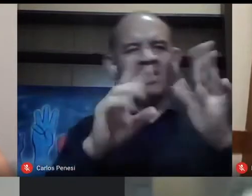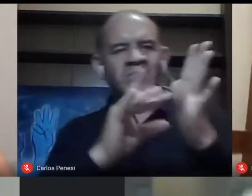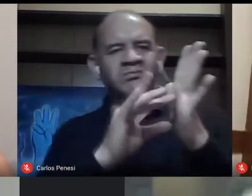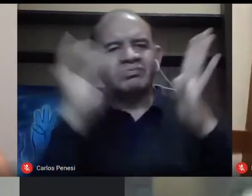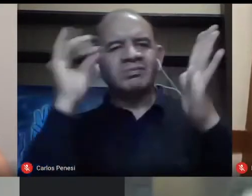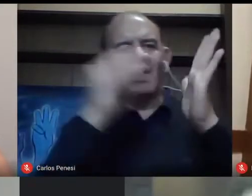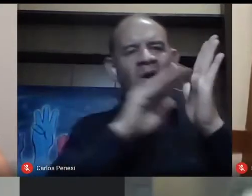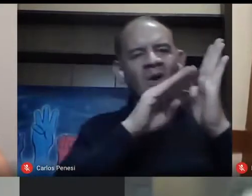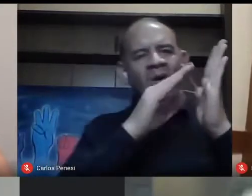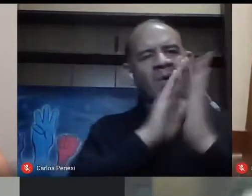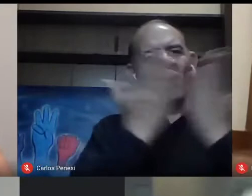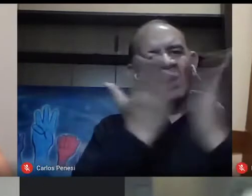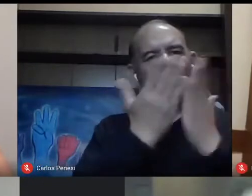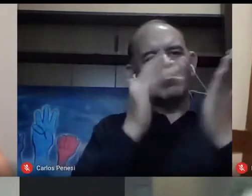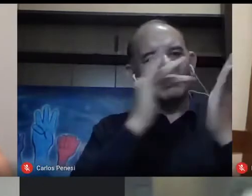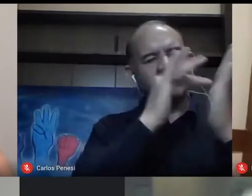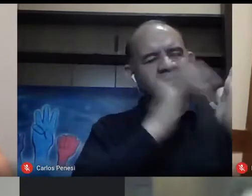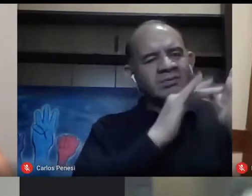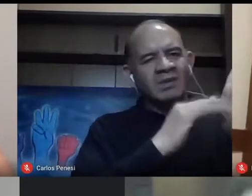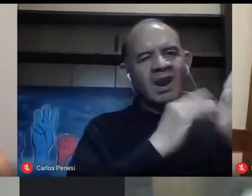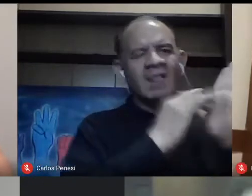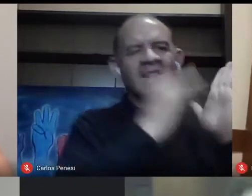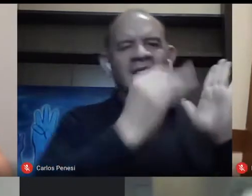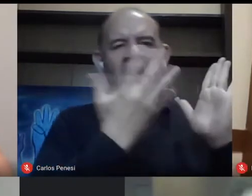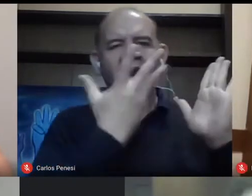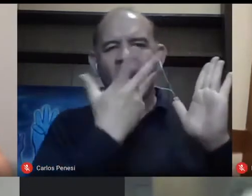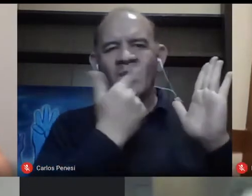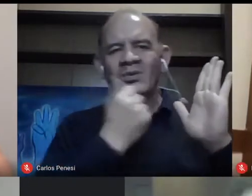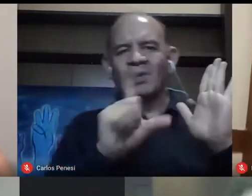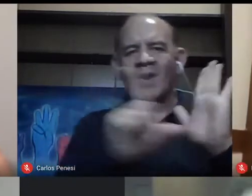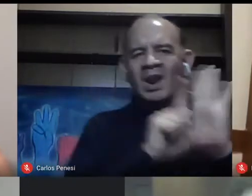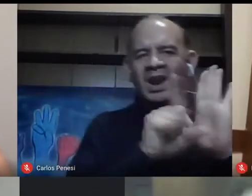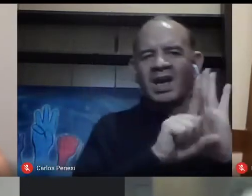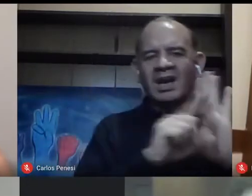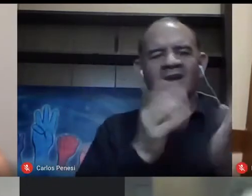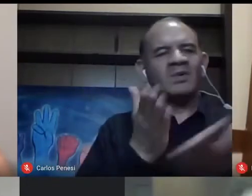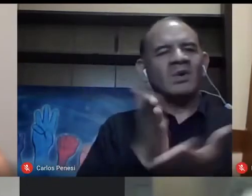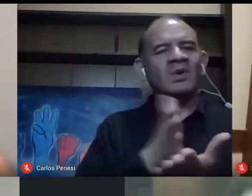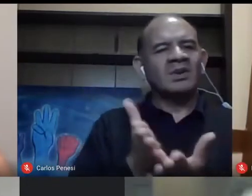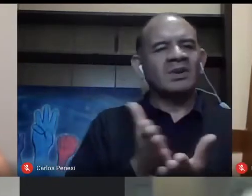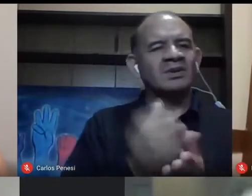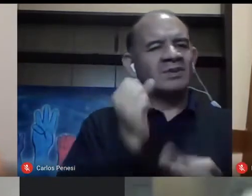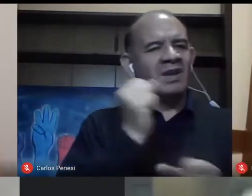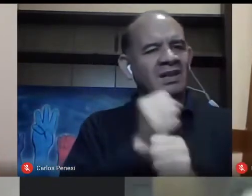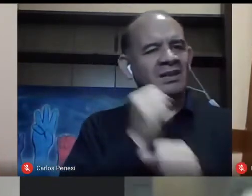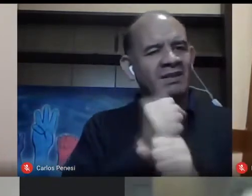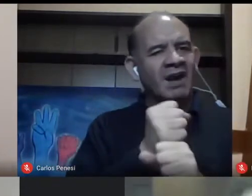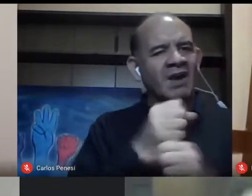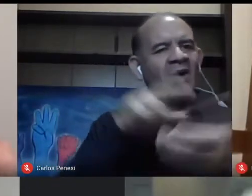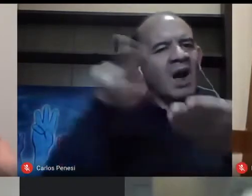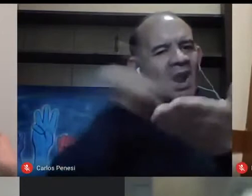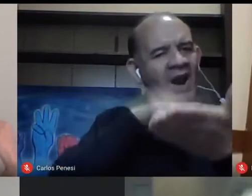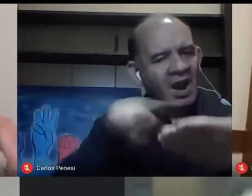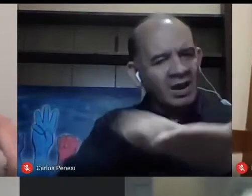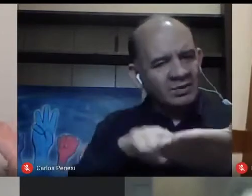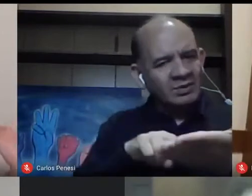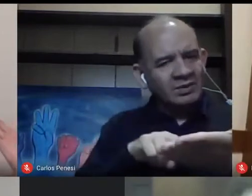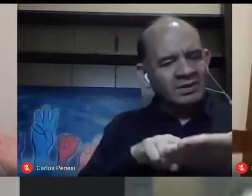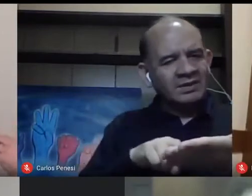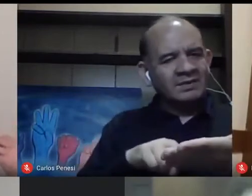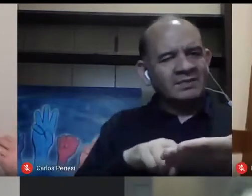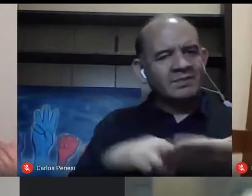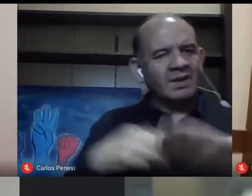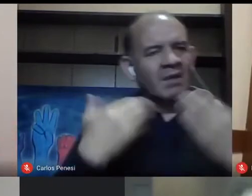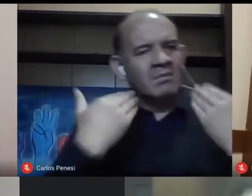a la educación, sea una realidad el derecho también al trabajo, ¿no? Porque para